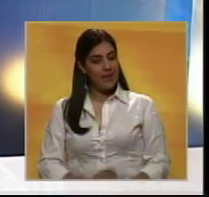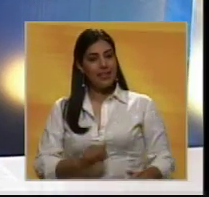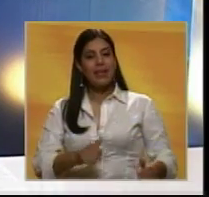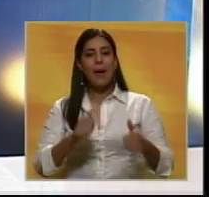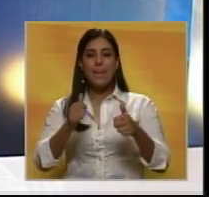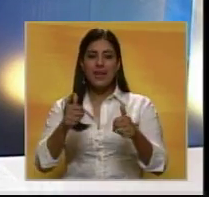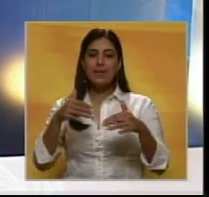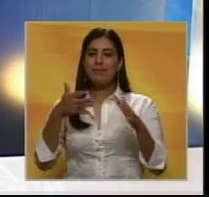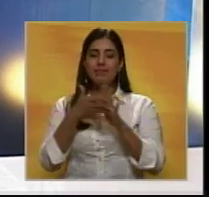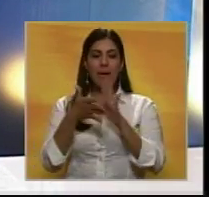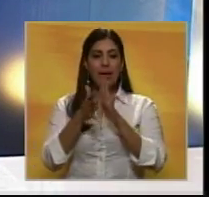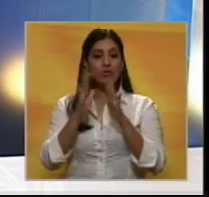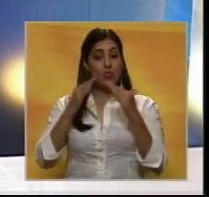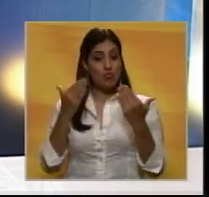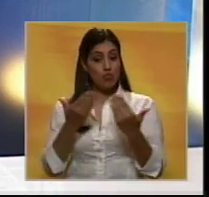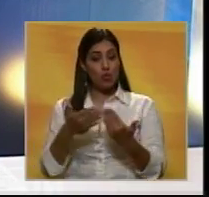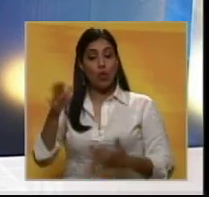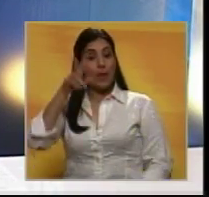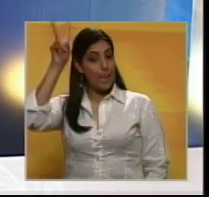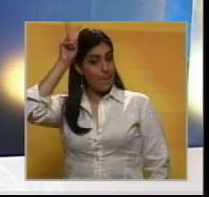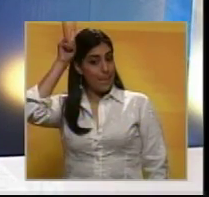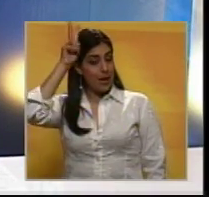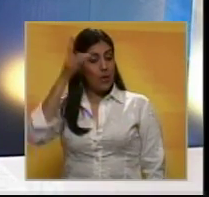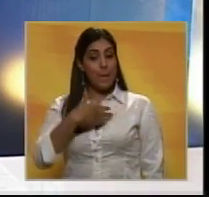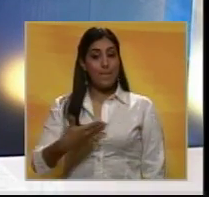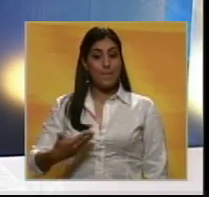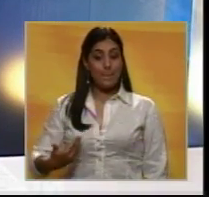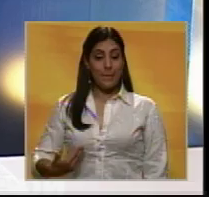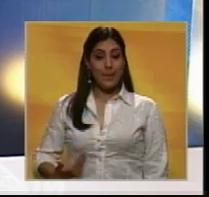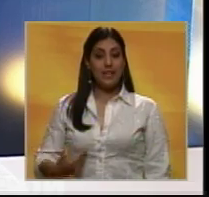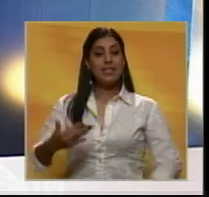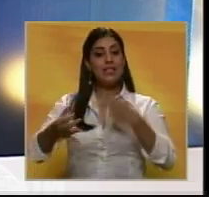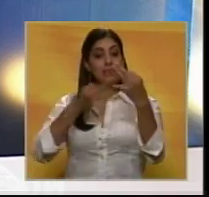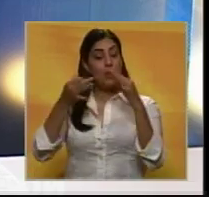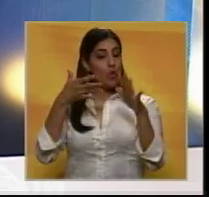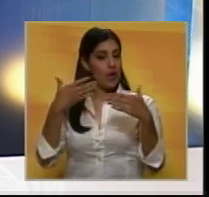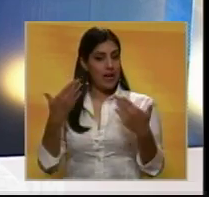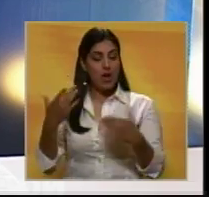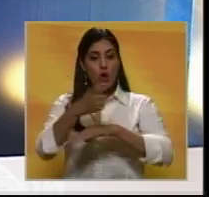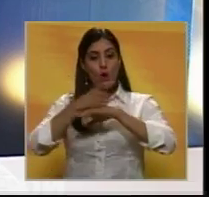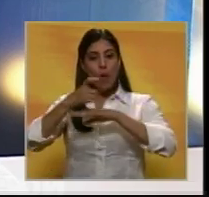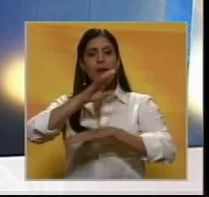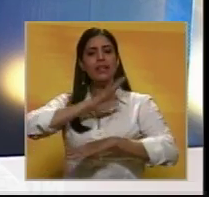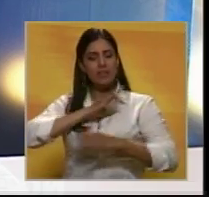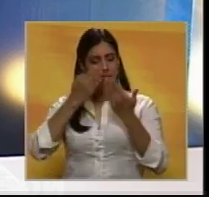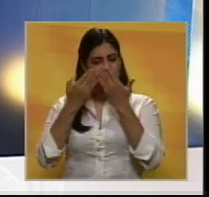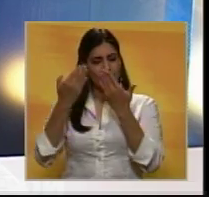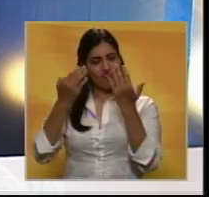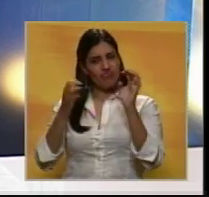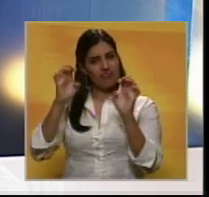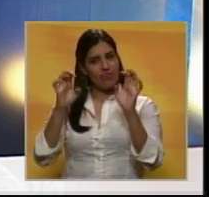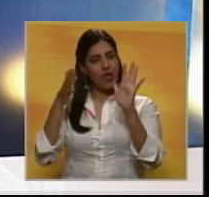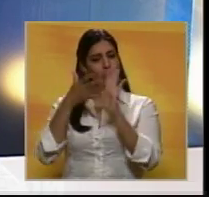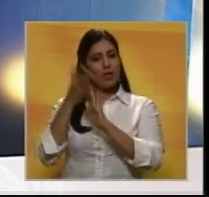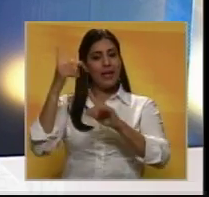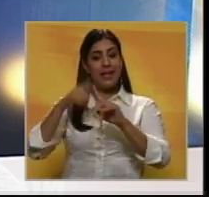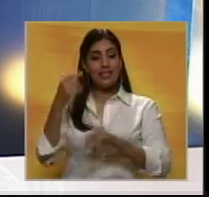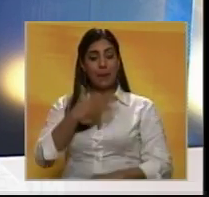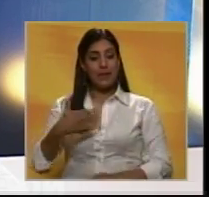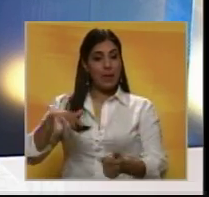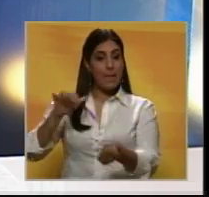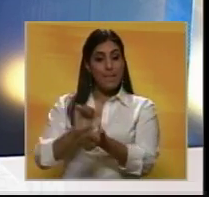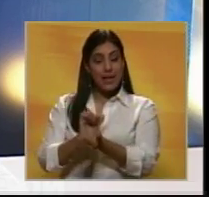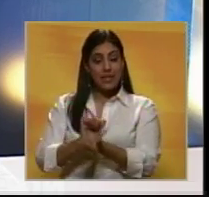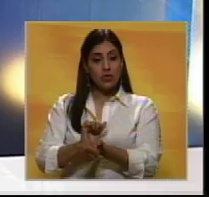Iniciamos nuestro recorrido por lo que pasa en el mundo en Perú, donde el presidente Pedro Pablo Kuczynski afirmó que su gobierno está estudiando el caso del exmandatario